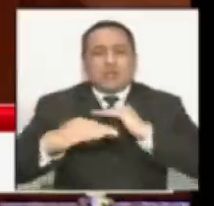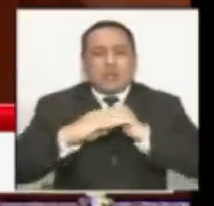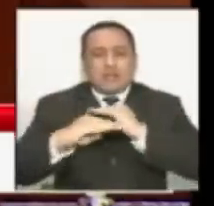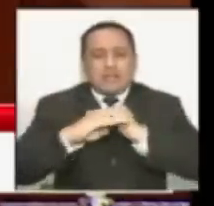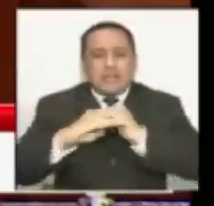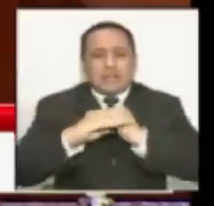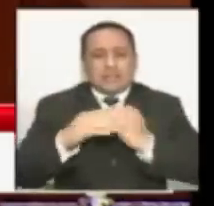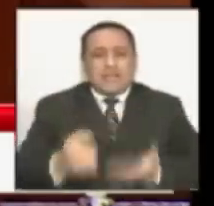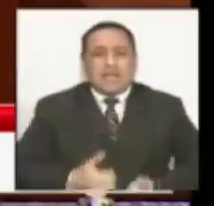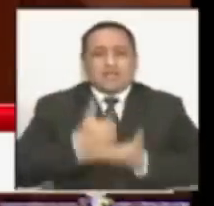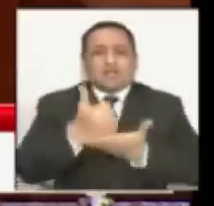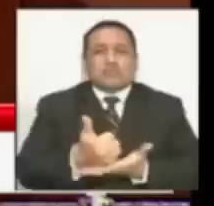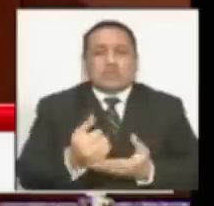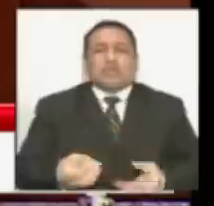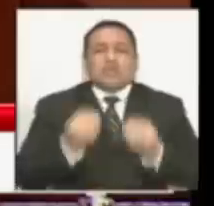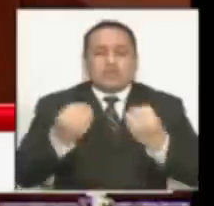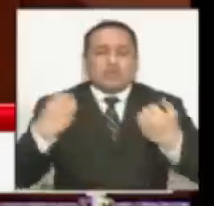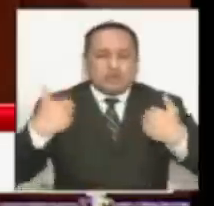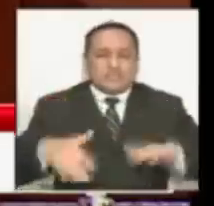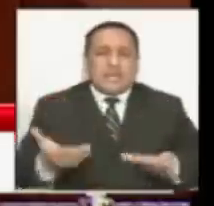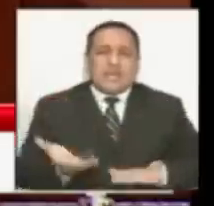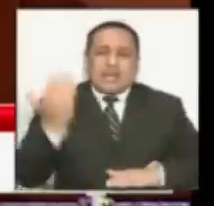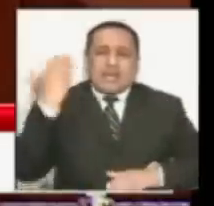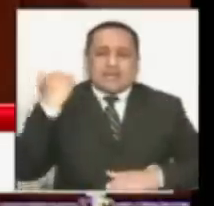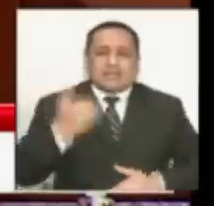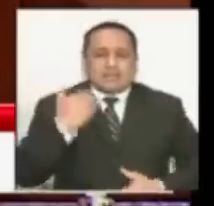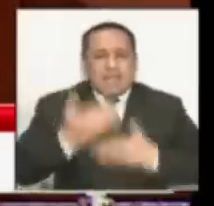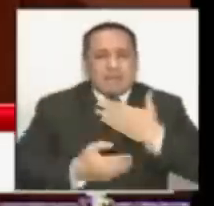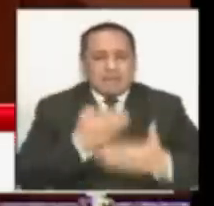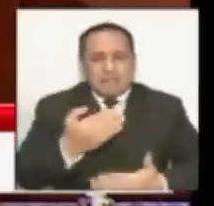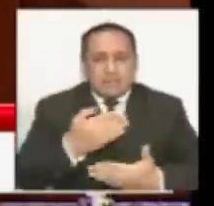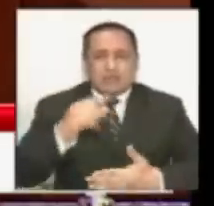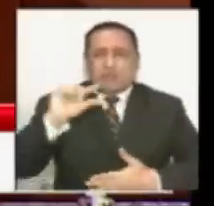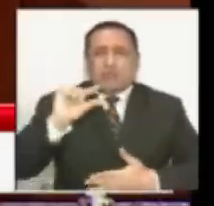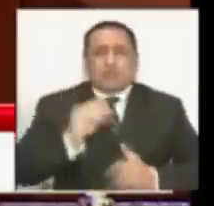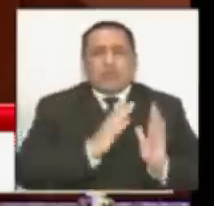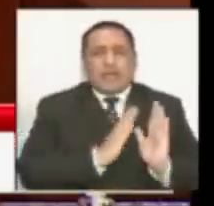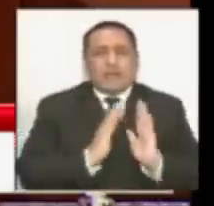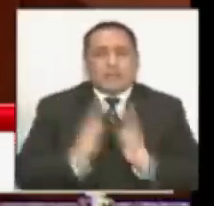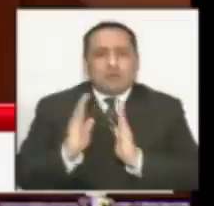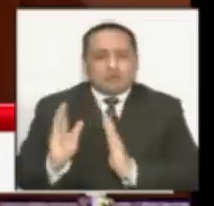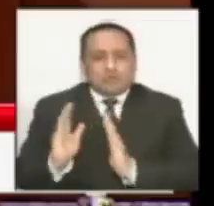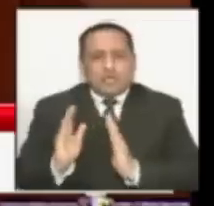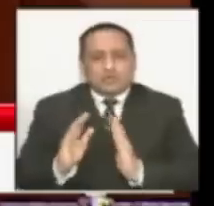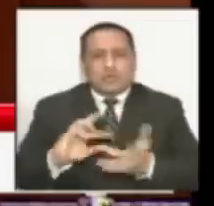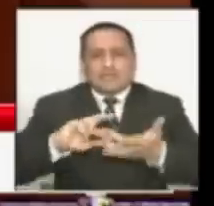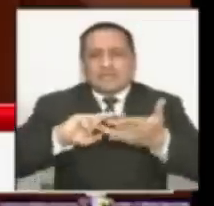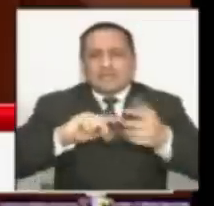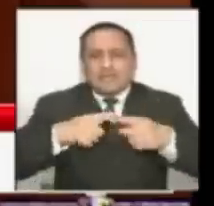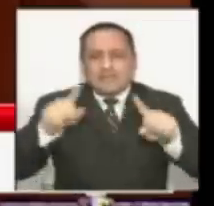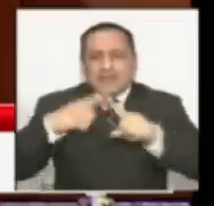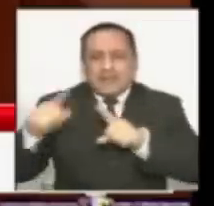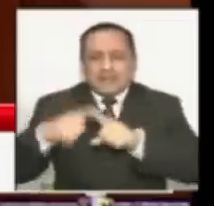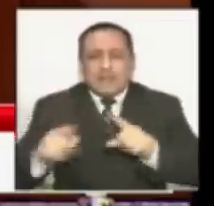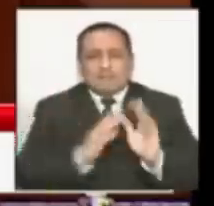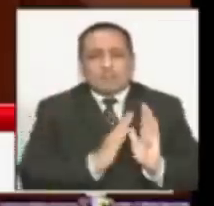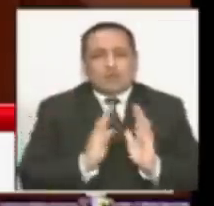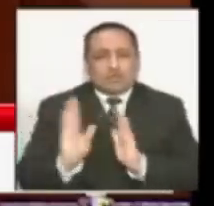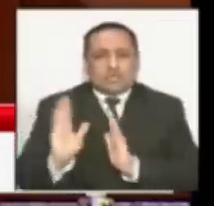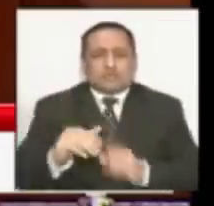de oportunidades, como ya se ha venido haciendo recientemente en el proceso, en las reglas del